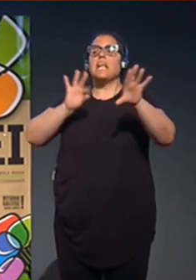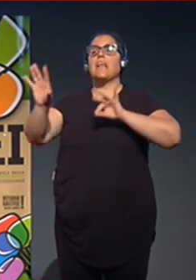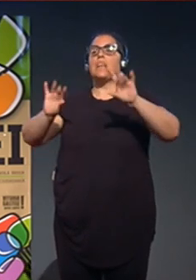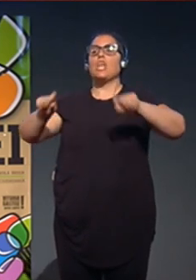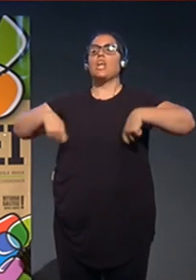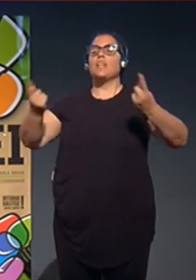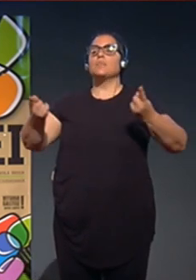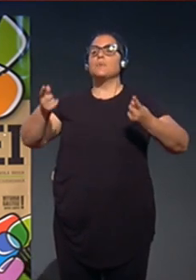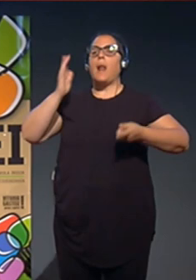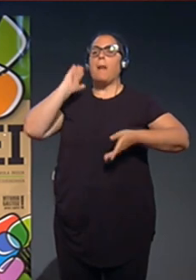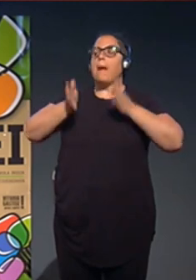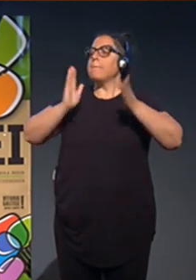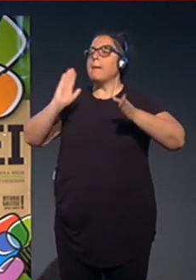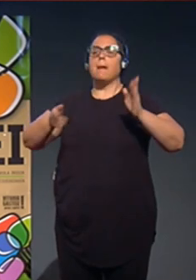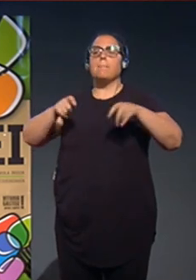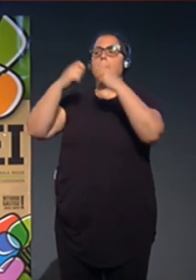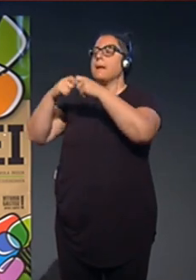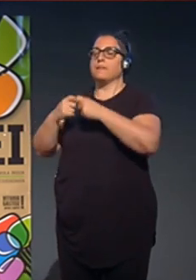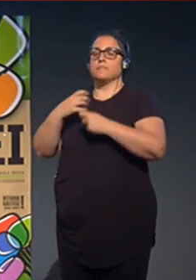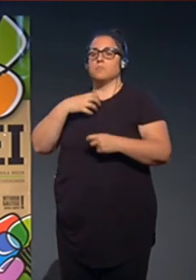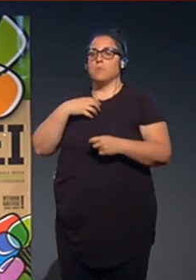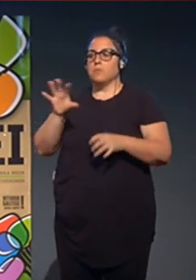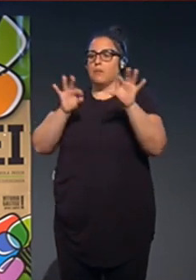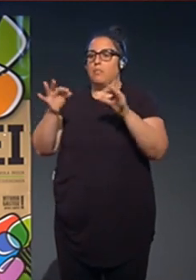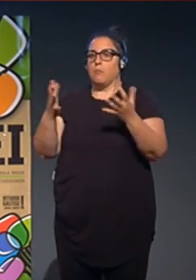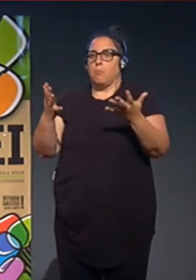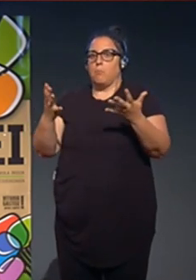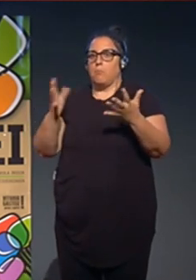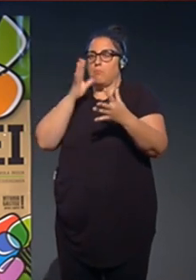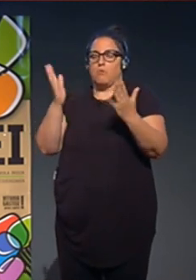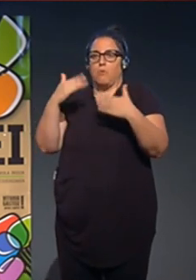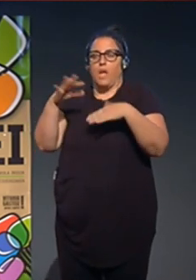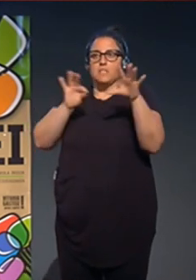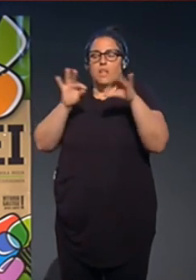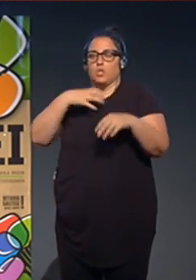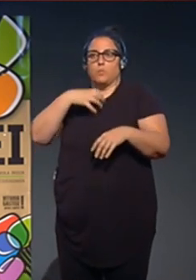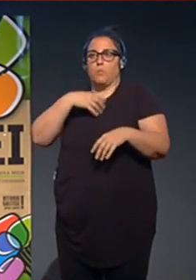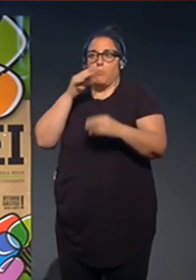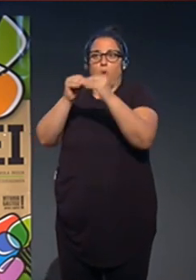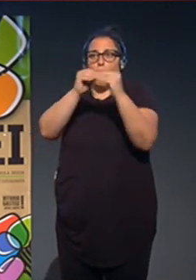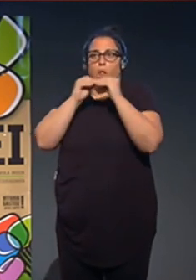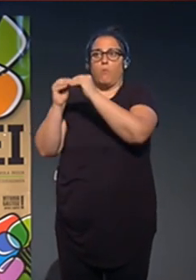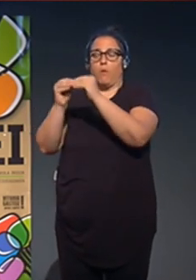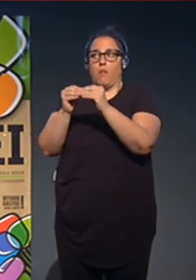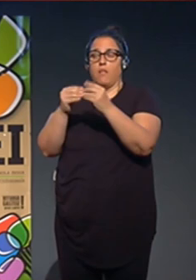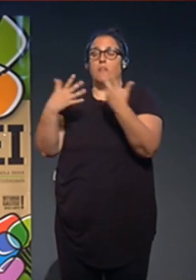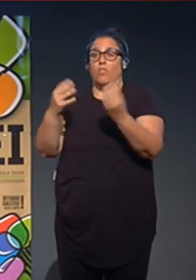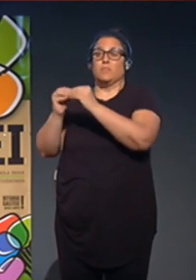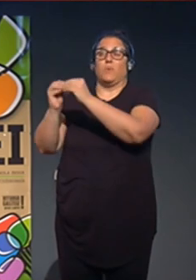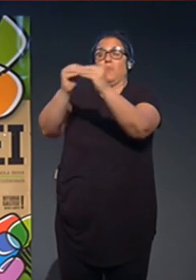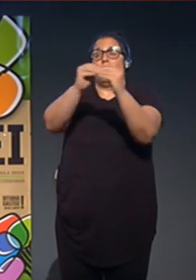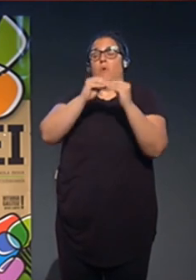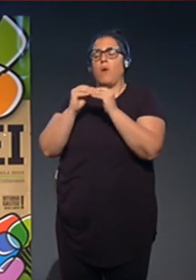act si no hay diversidad porque qué se selecciona si todo es igual entonces esa uniformidad es la que nos está llevando